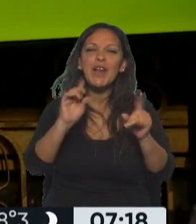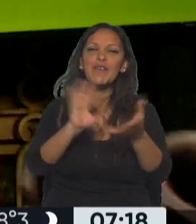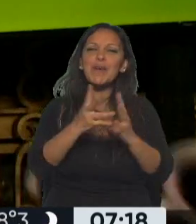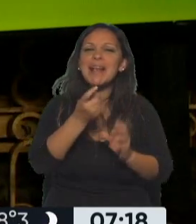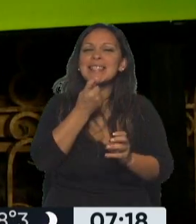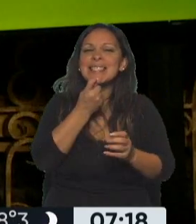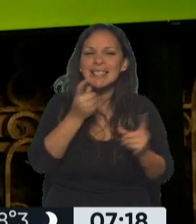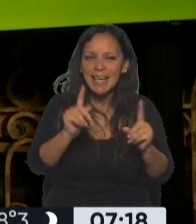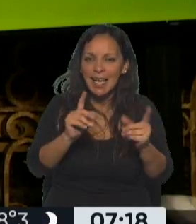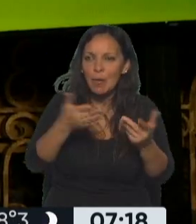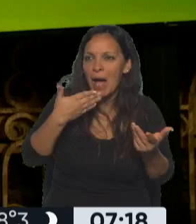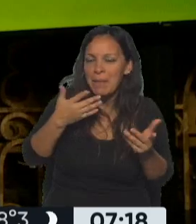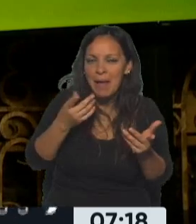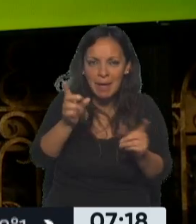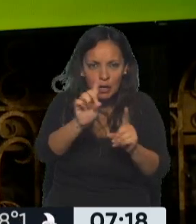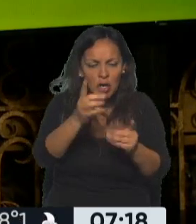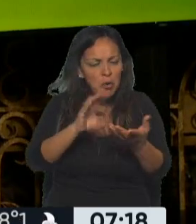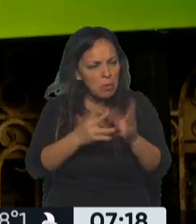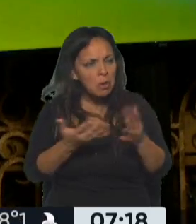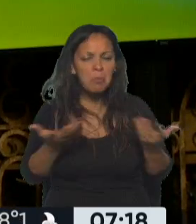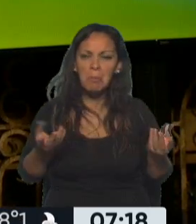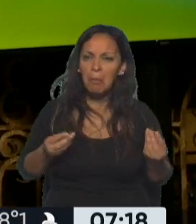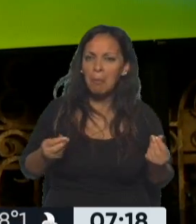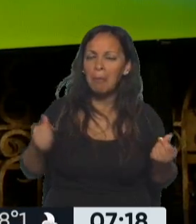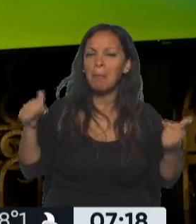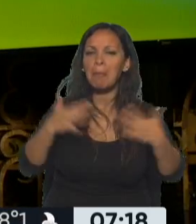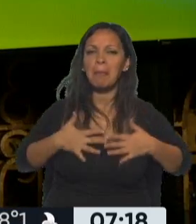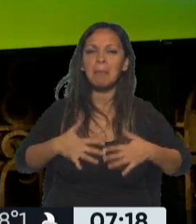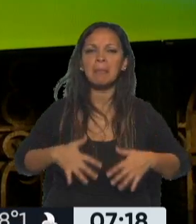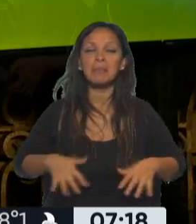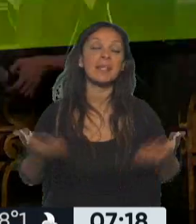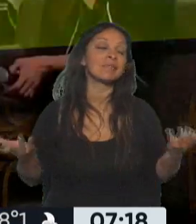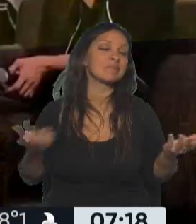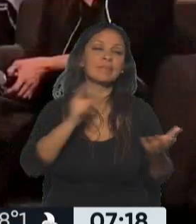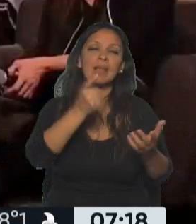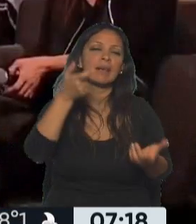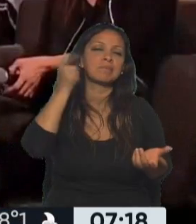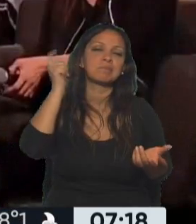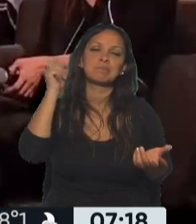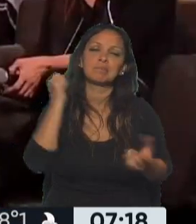cuentero, sino por cómo hacen amenas las cosas. Es que es gente que tiene calle, cordón y vereda.